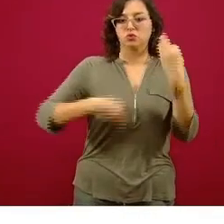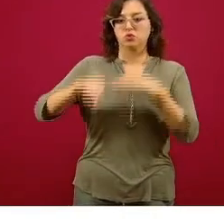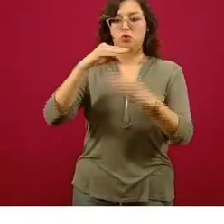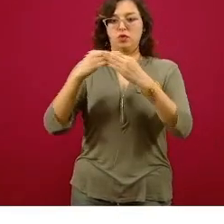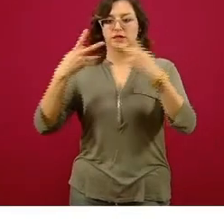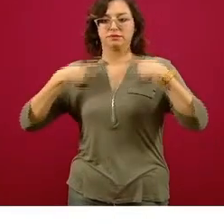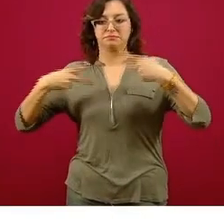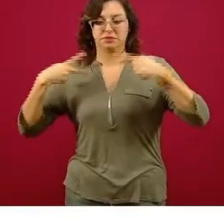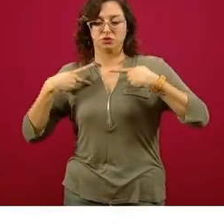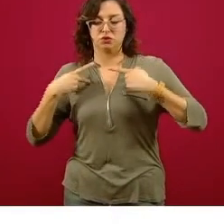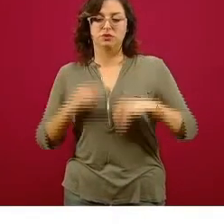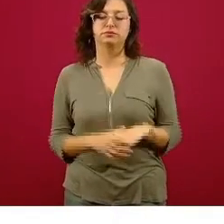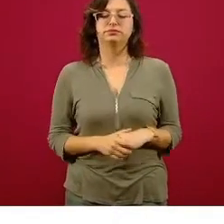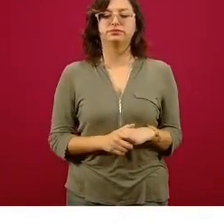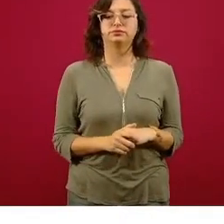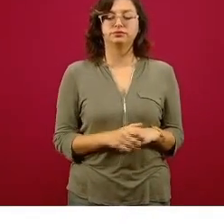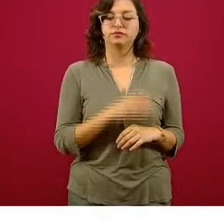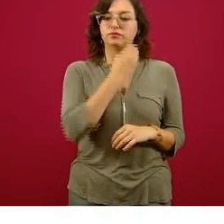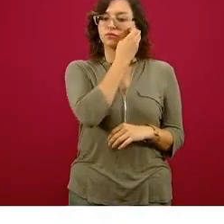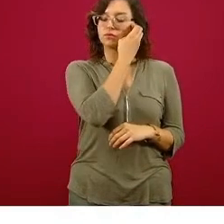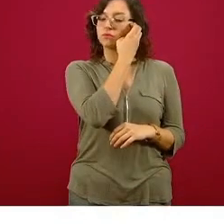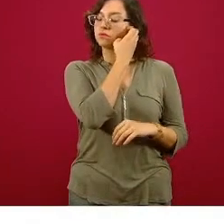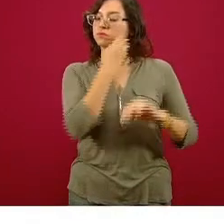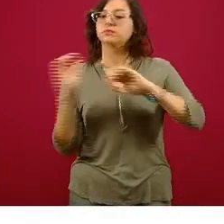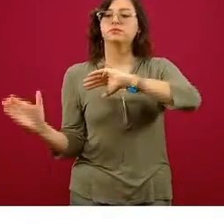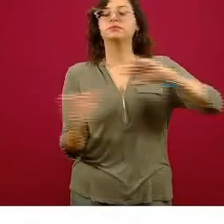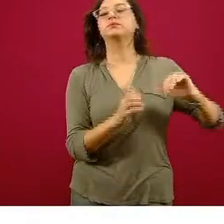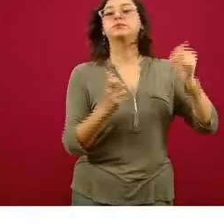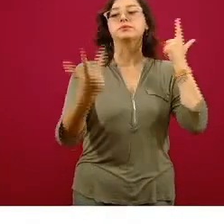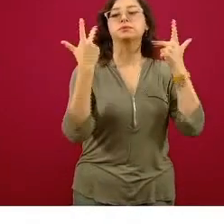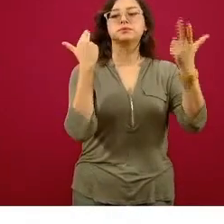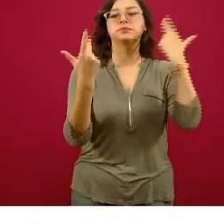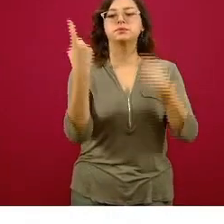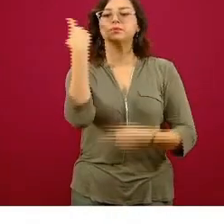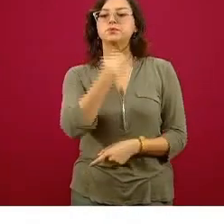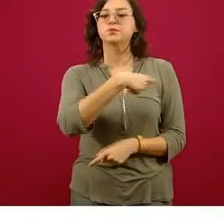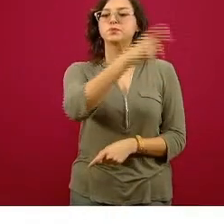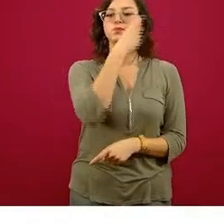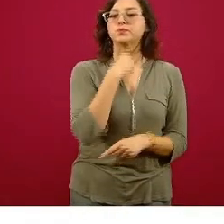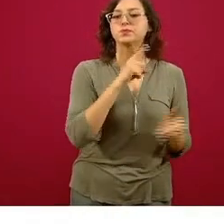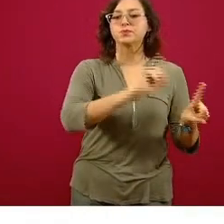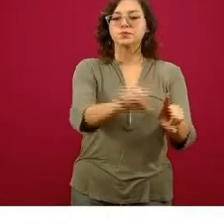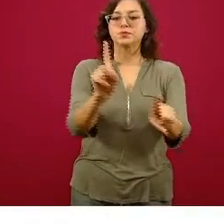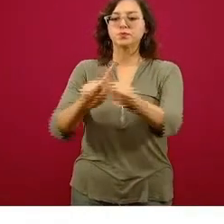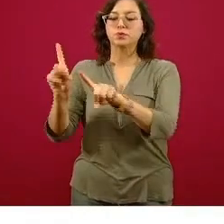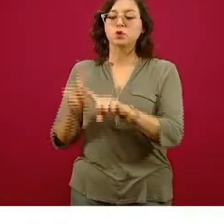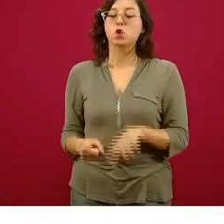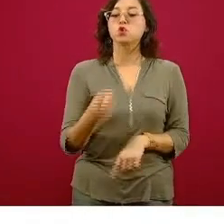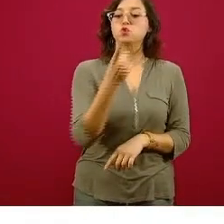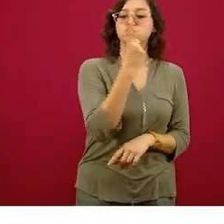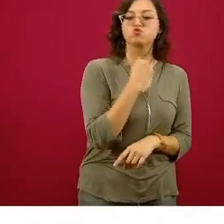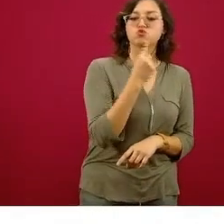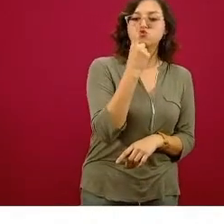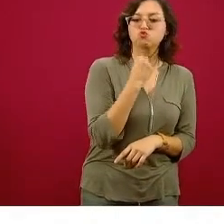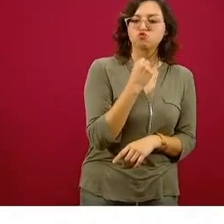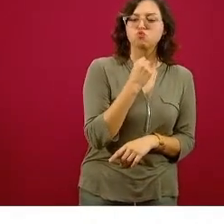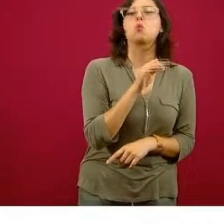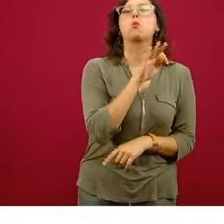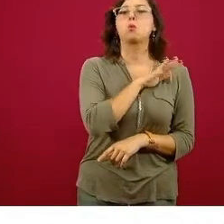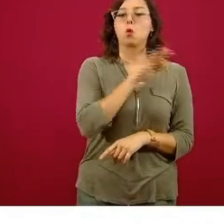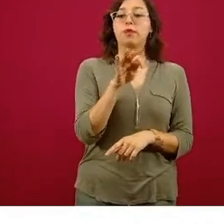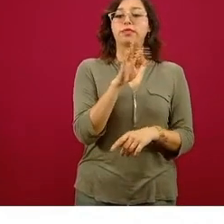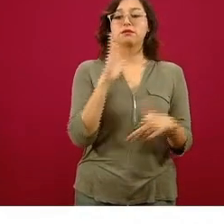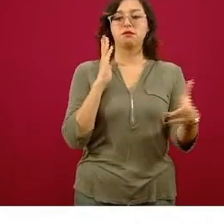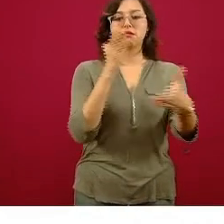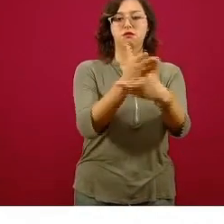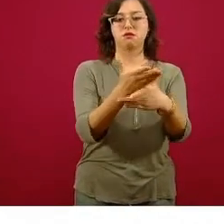a los clientes. Las barberías, estéticas, peluquerías, etcétera, en color rojo pueden prestar servicios a